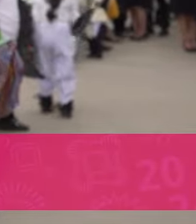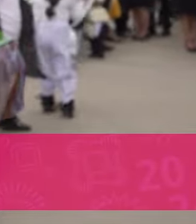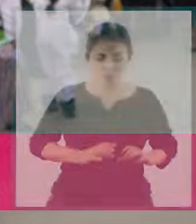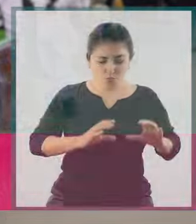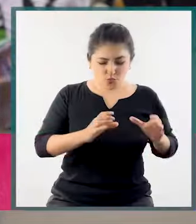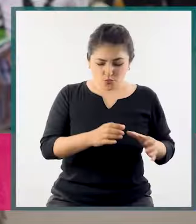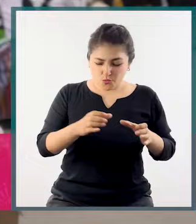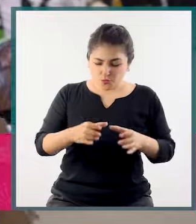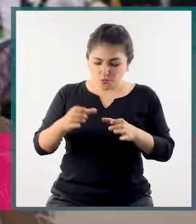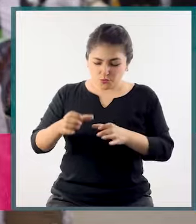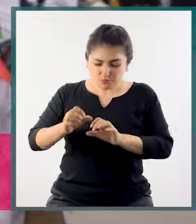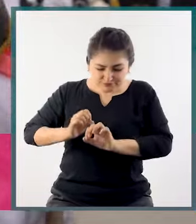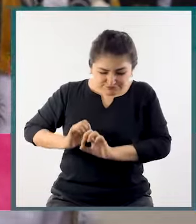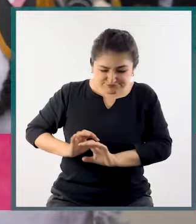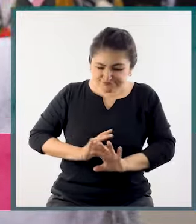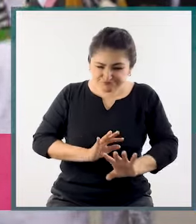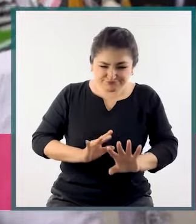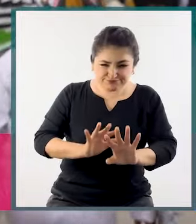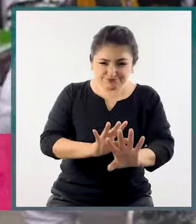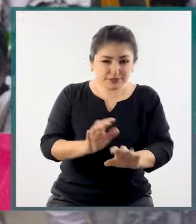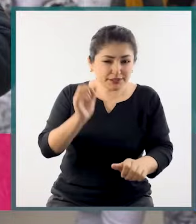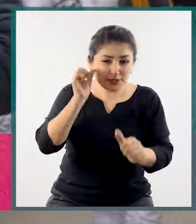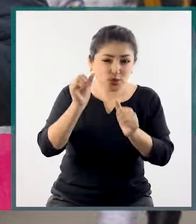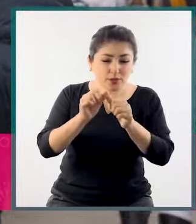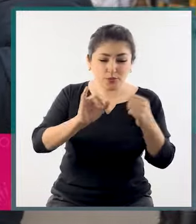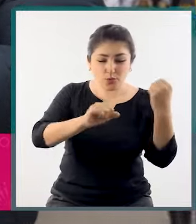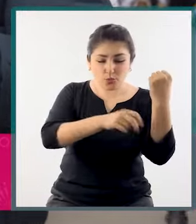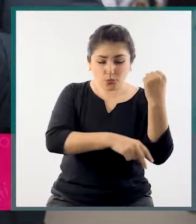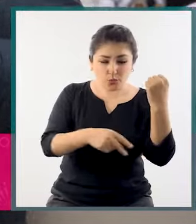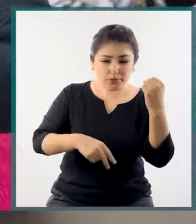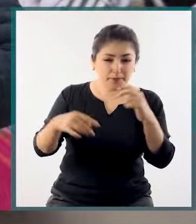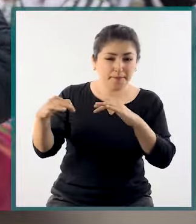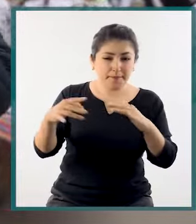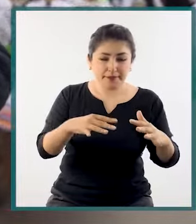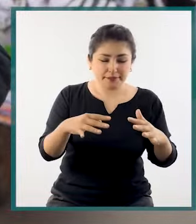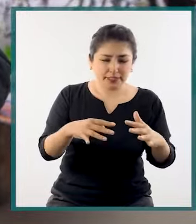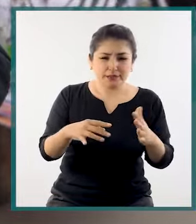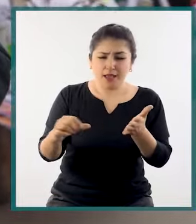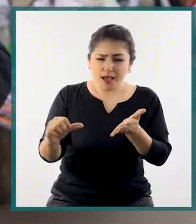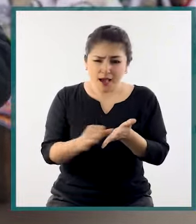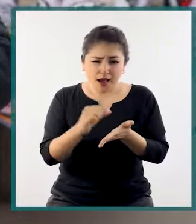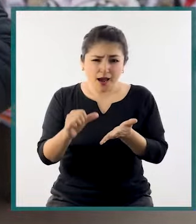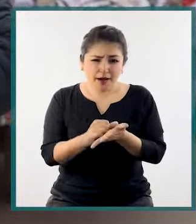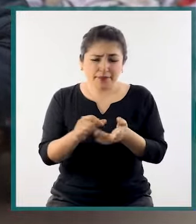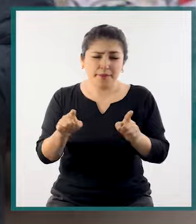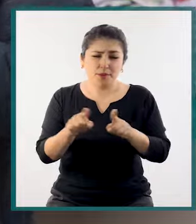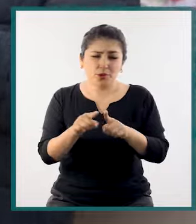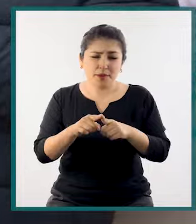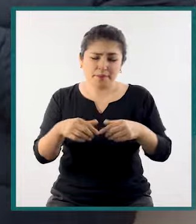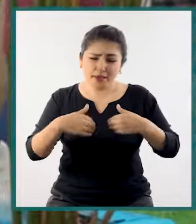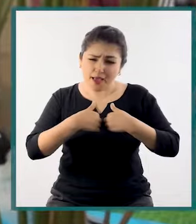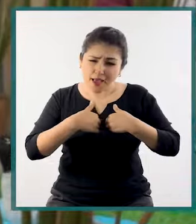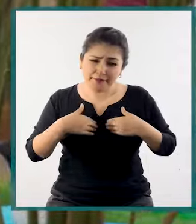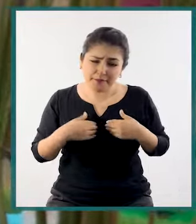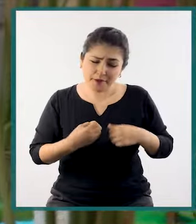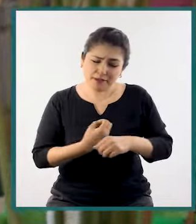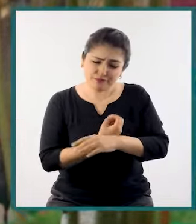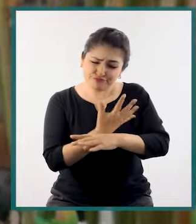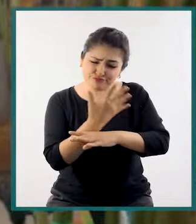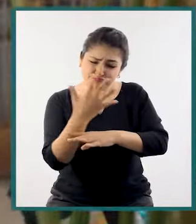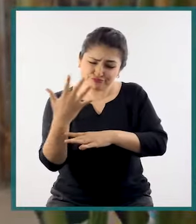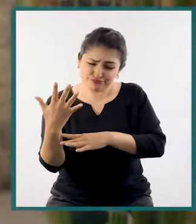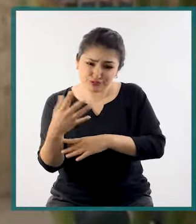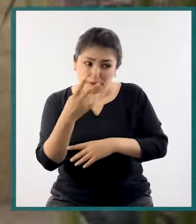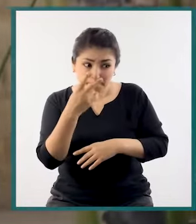a desfilar por este bicentenario de la Batalla de Junín, que no solamente hay arte, también hay flora y fauna. Y con ustedes vemos